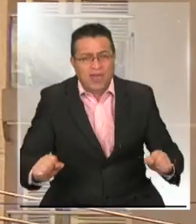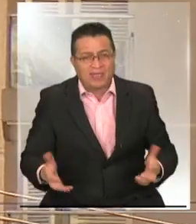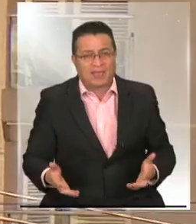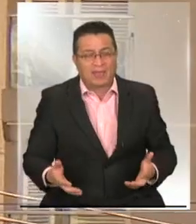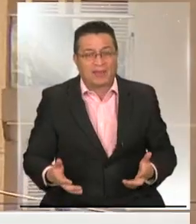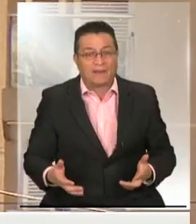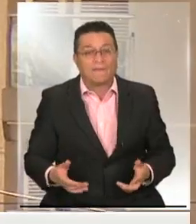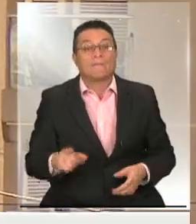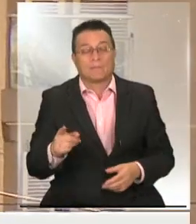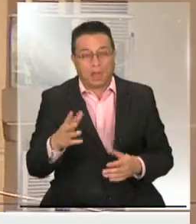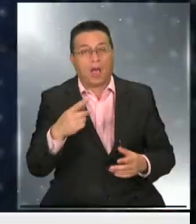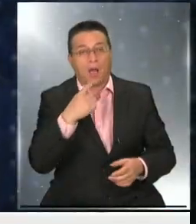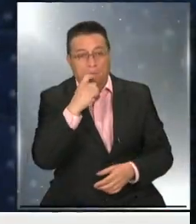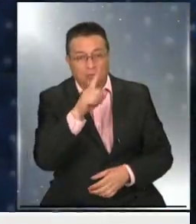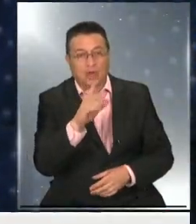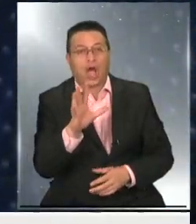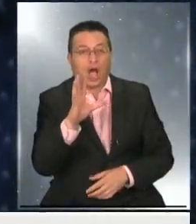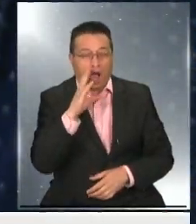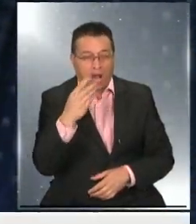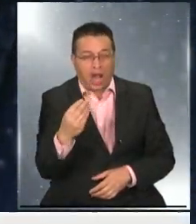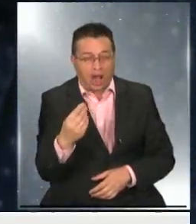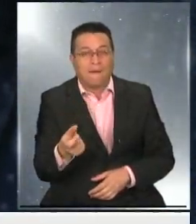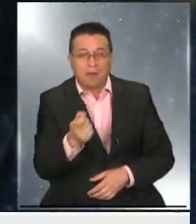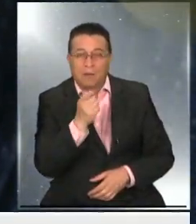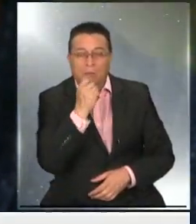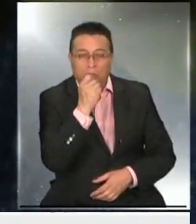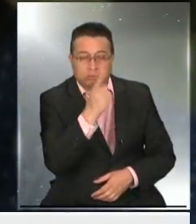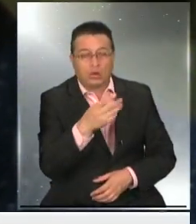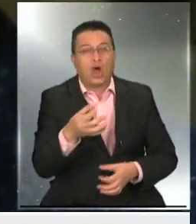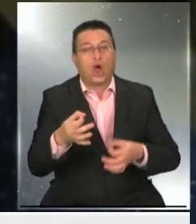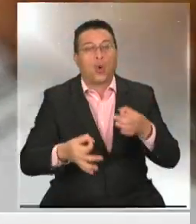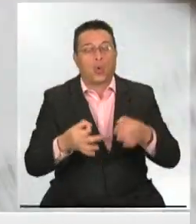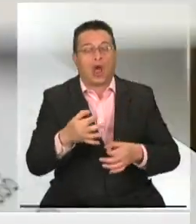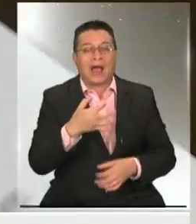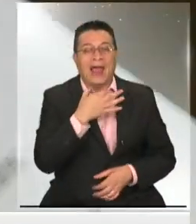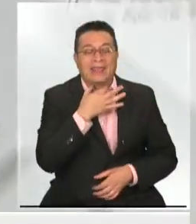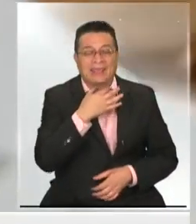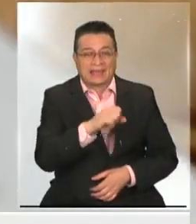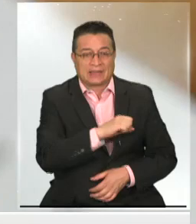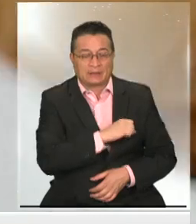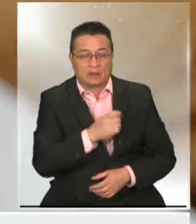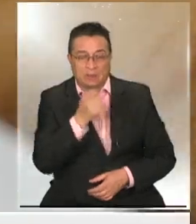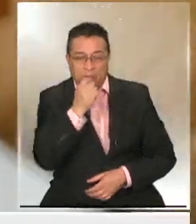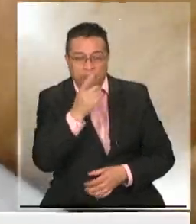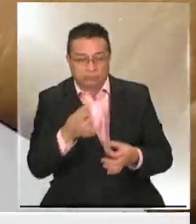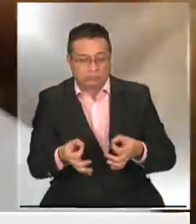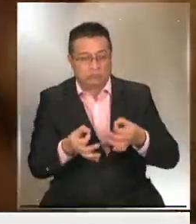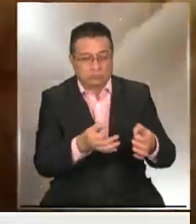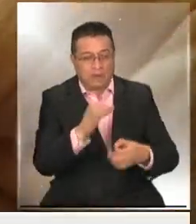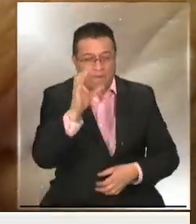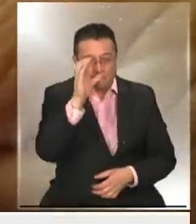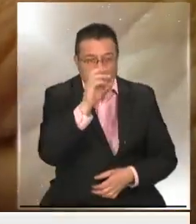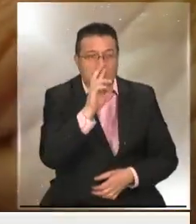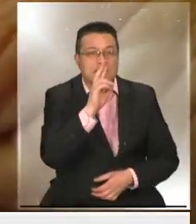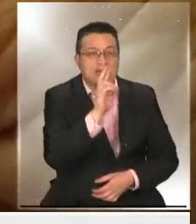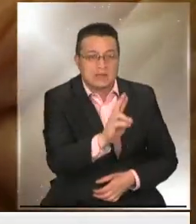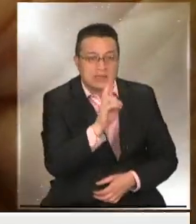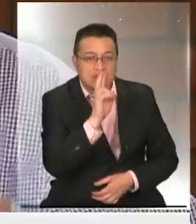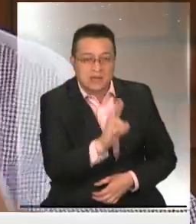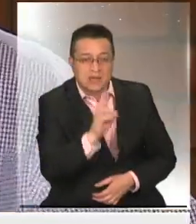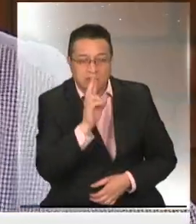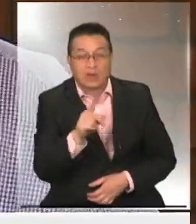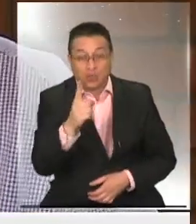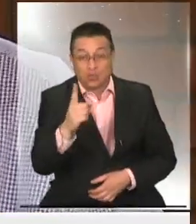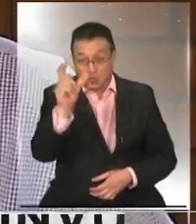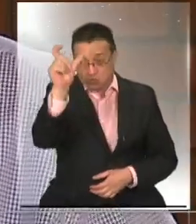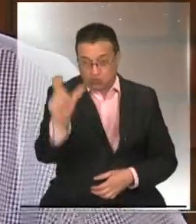pregunta tiene toda lógica y esta querella admitida por el Juzgado de Garantía de Santiago hace unos días busca responderla. Aquí hay un